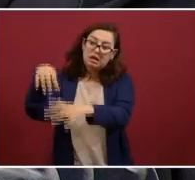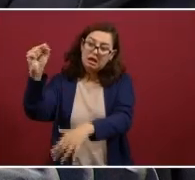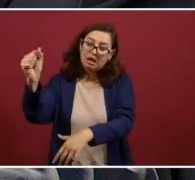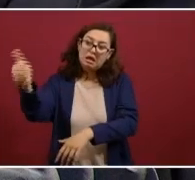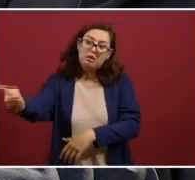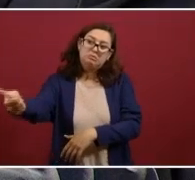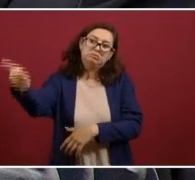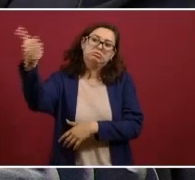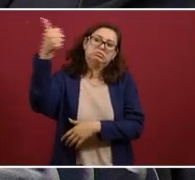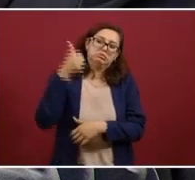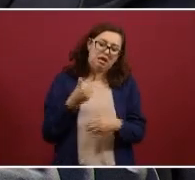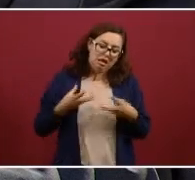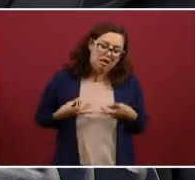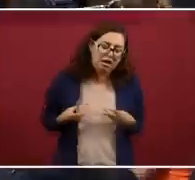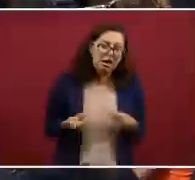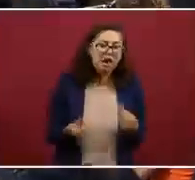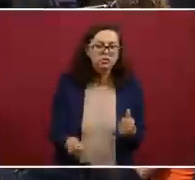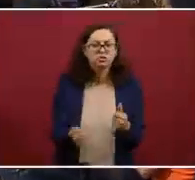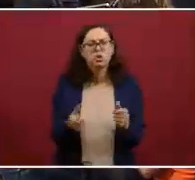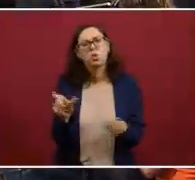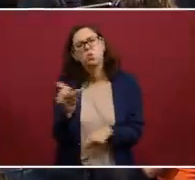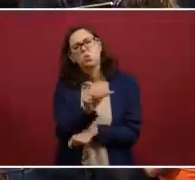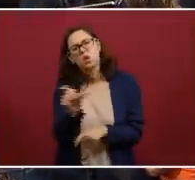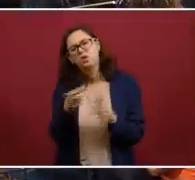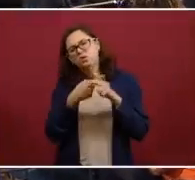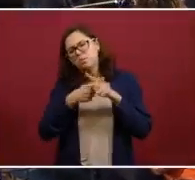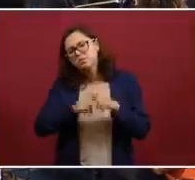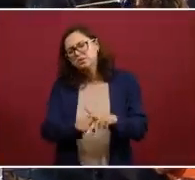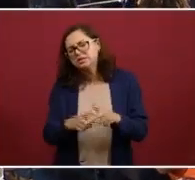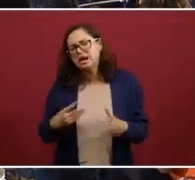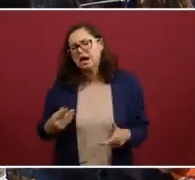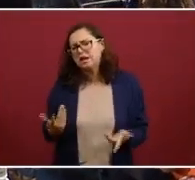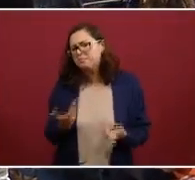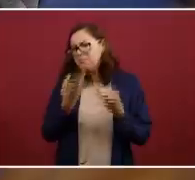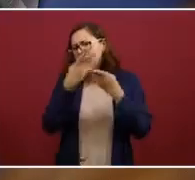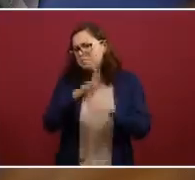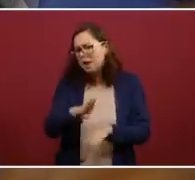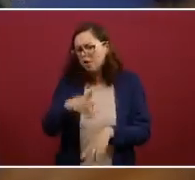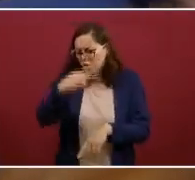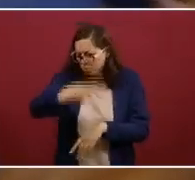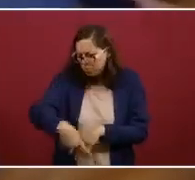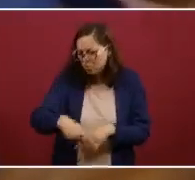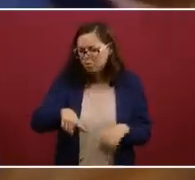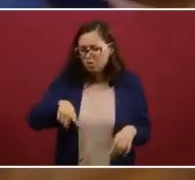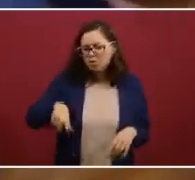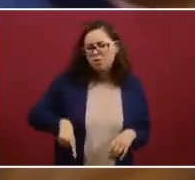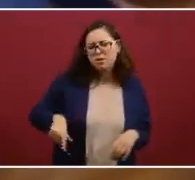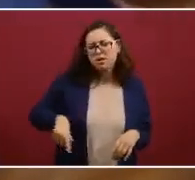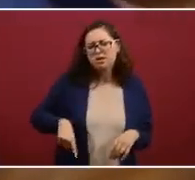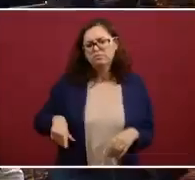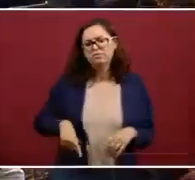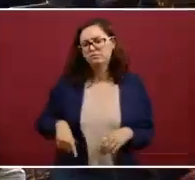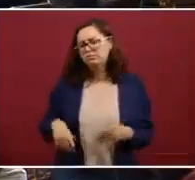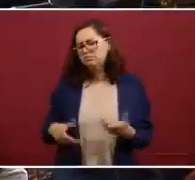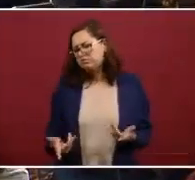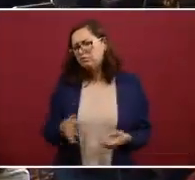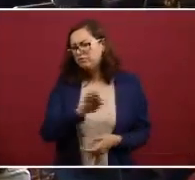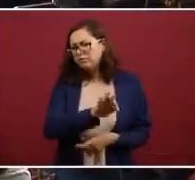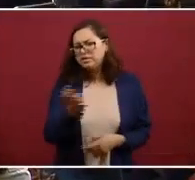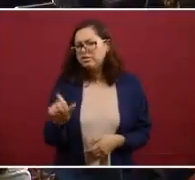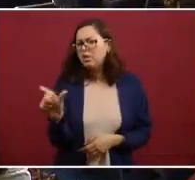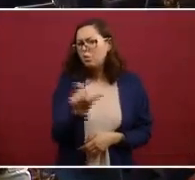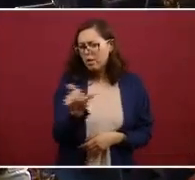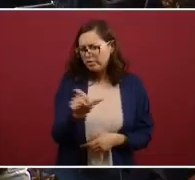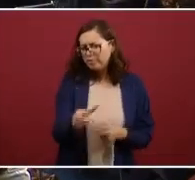¿Ya hay fecha para el inicio de este banco con la asociación, con la empresa o empresas que habían determinado? Y ahorita le hago otra pregunta, por favor.